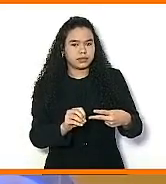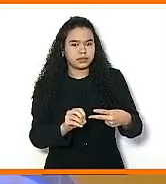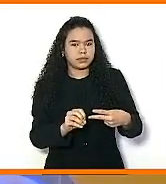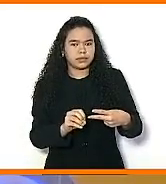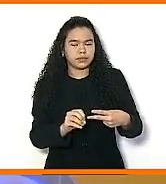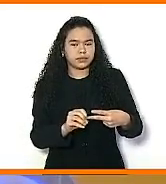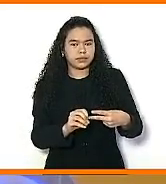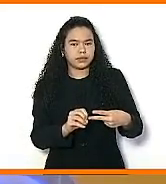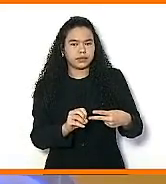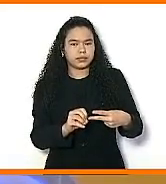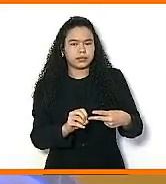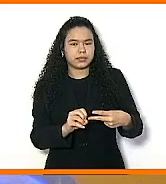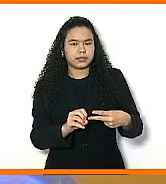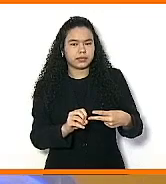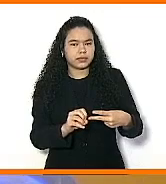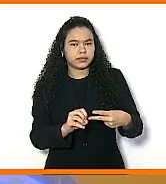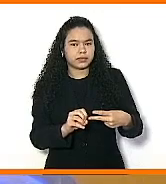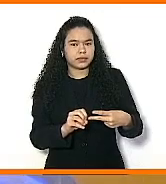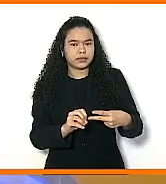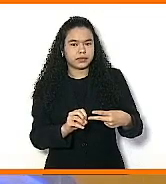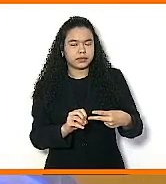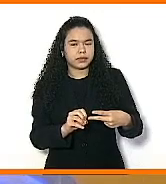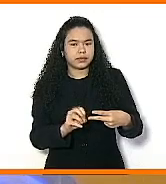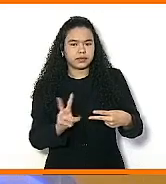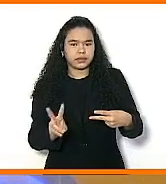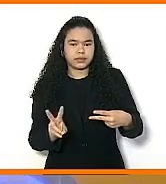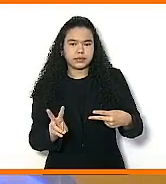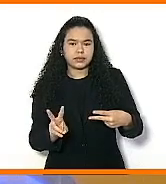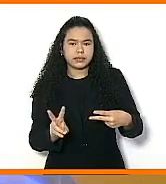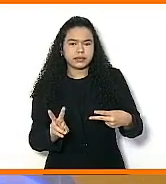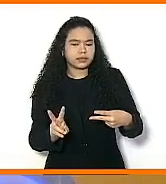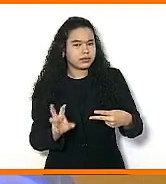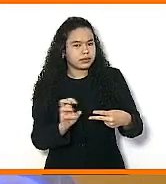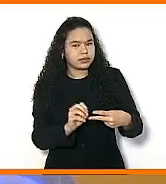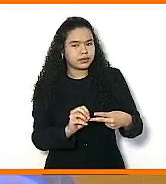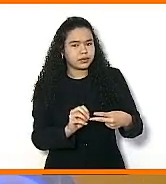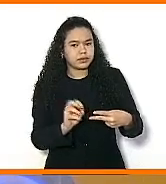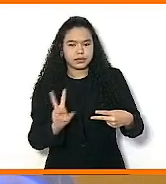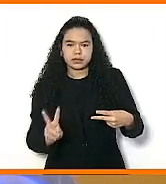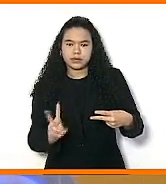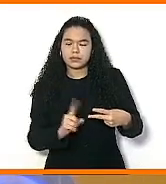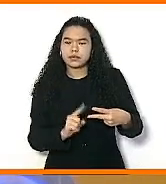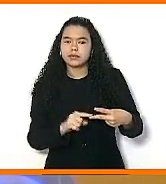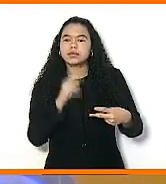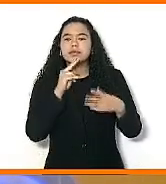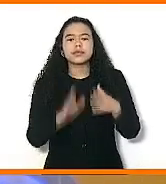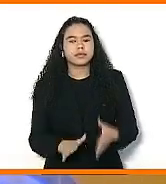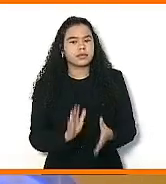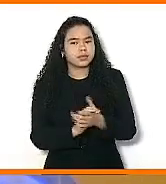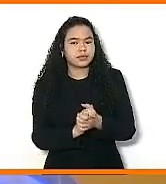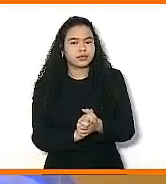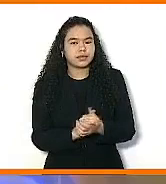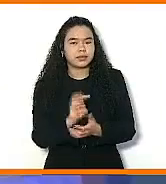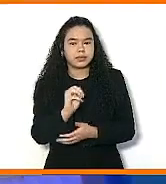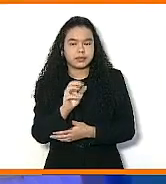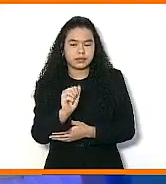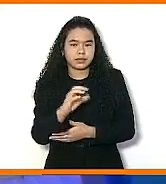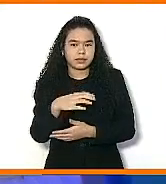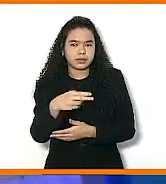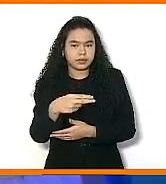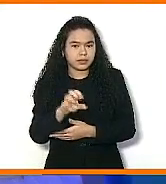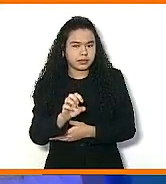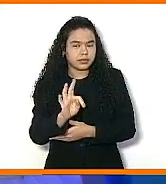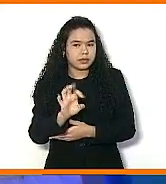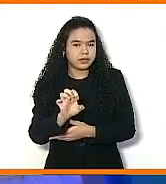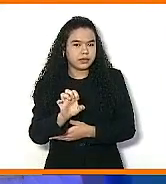segundo éxito este es el 2 segundo número ganador es el 02 con su 4 chata machete hadas con